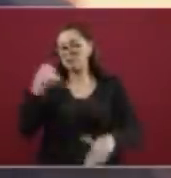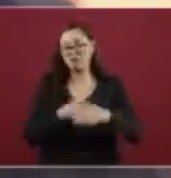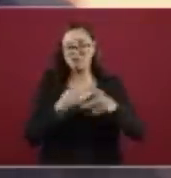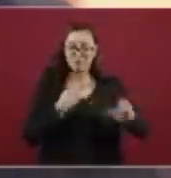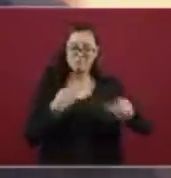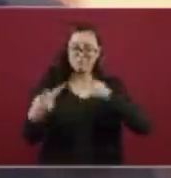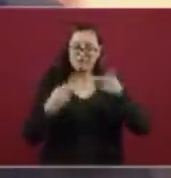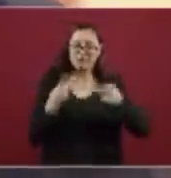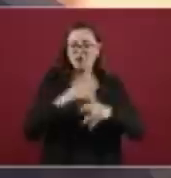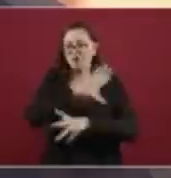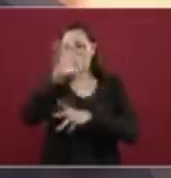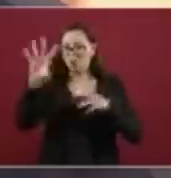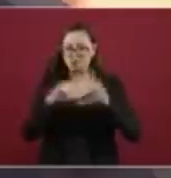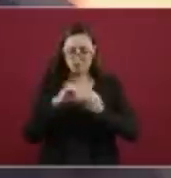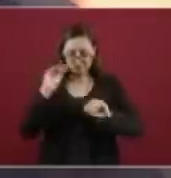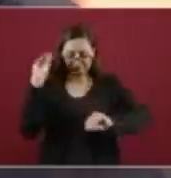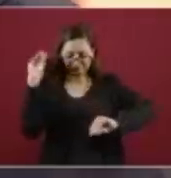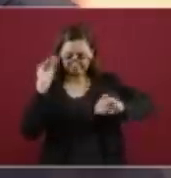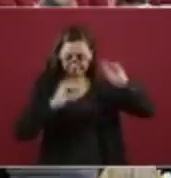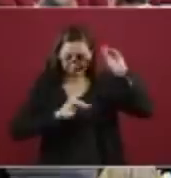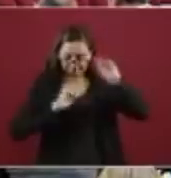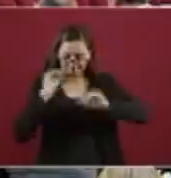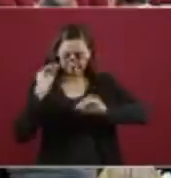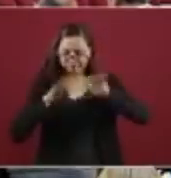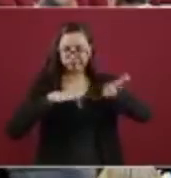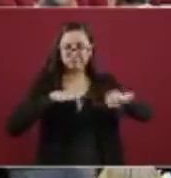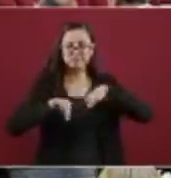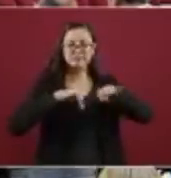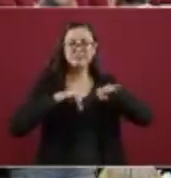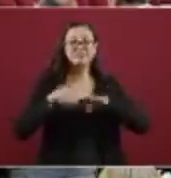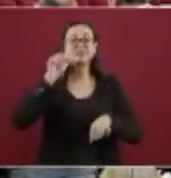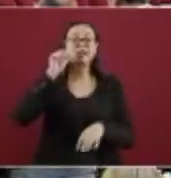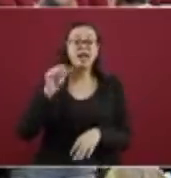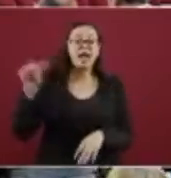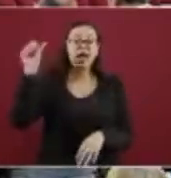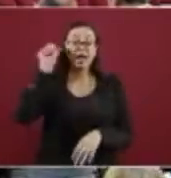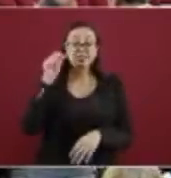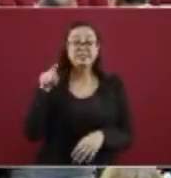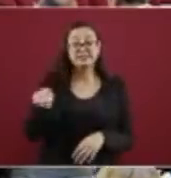vamos a trabajar. Ayer la Marina